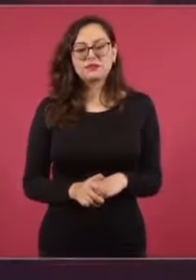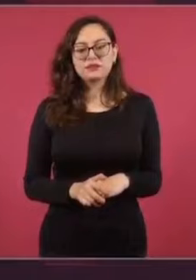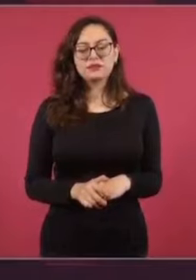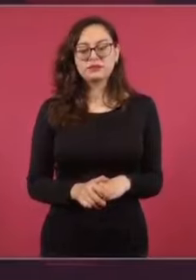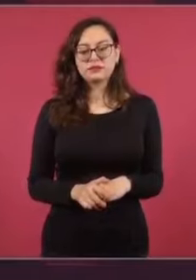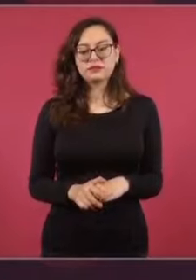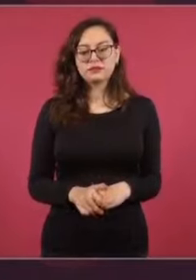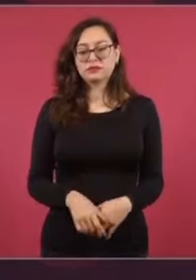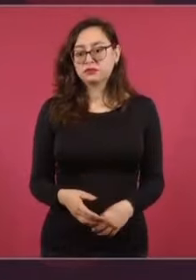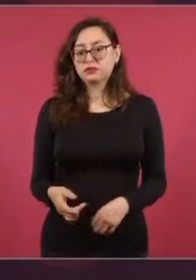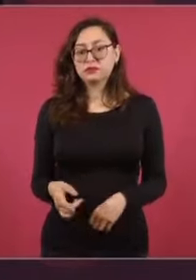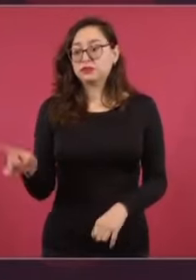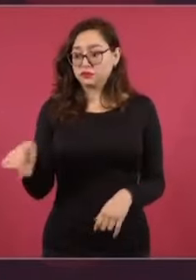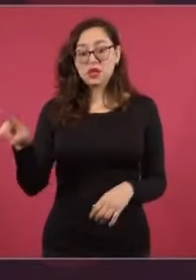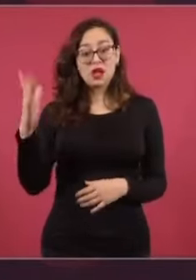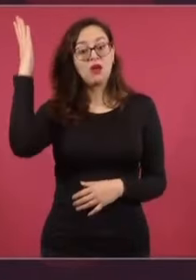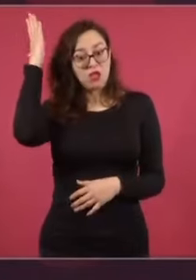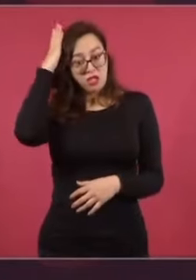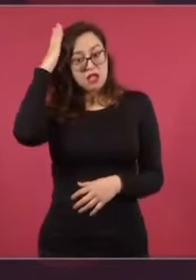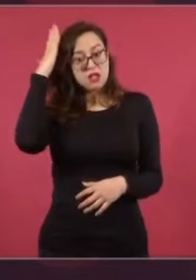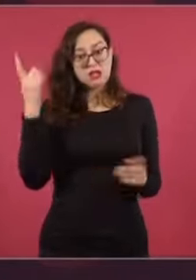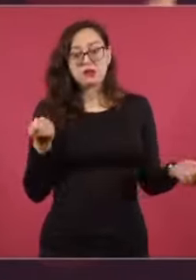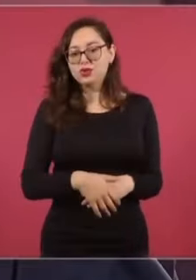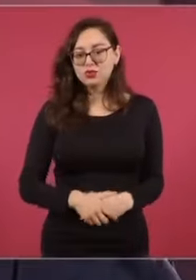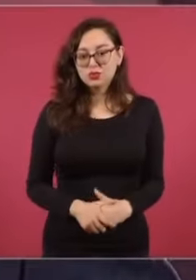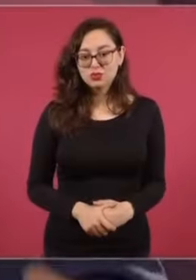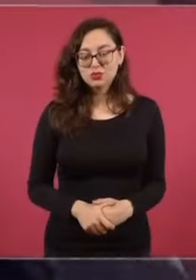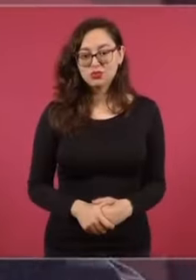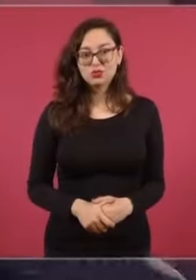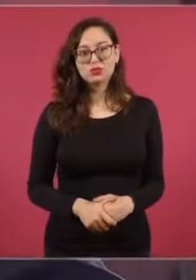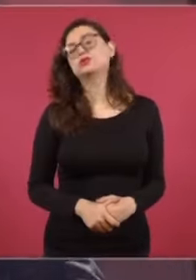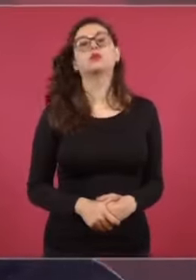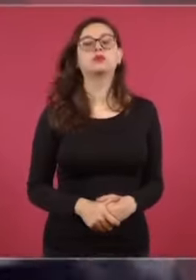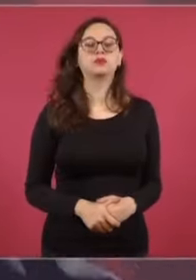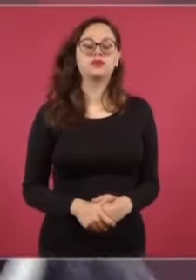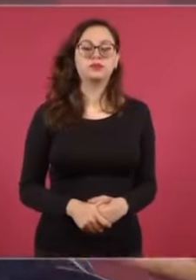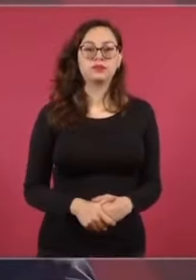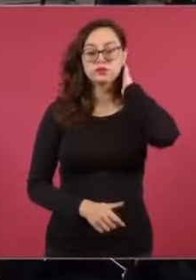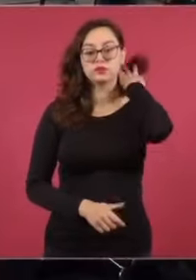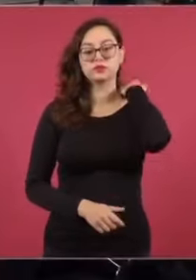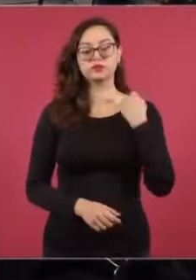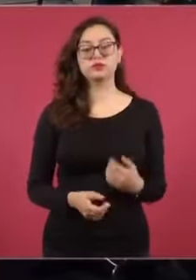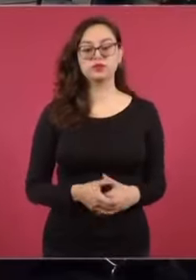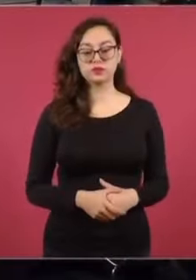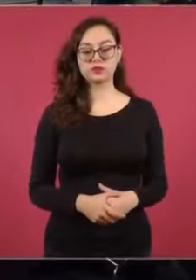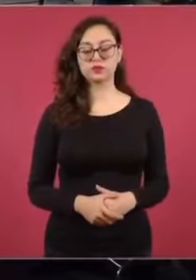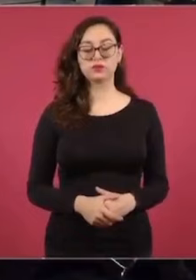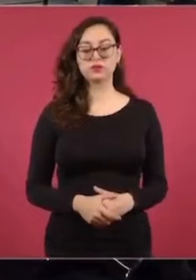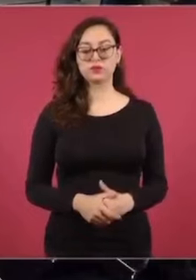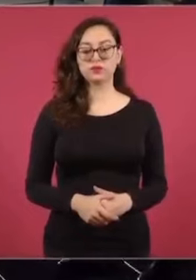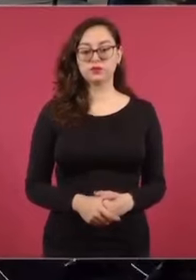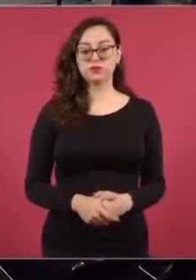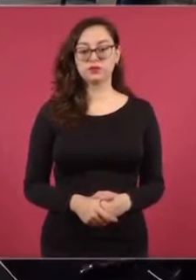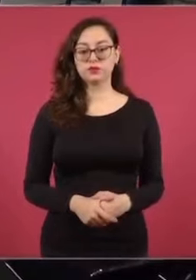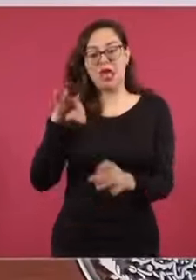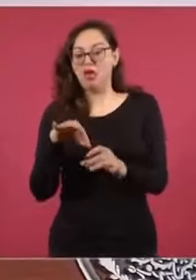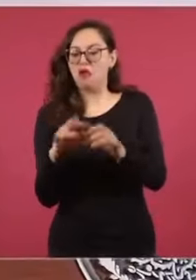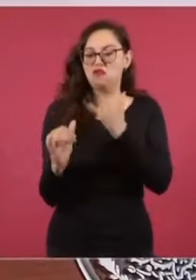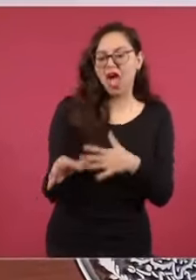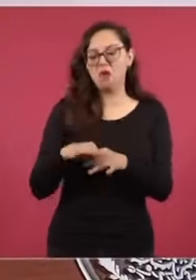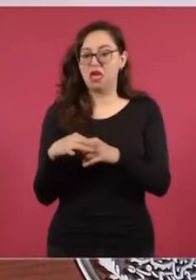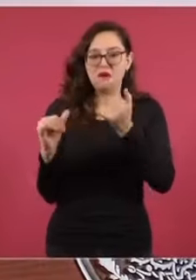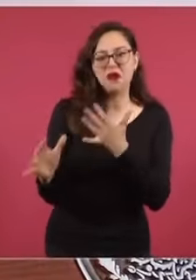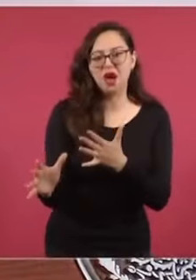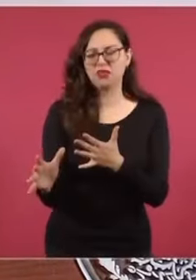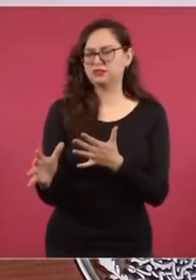los dirigentes, los camajanes, engañan que, por ejemplo, esto que estamos haciendo es fraude,